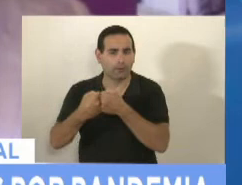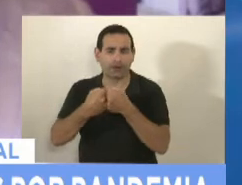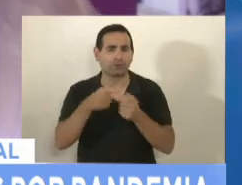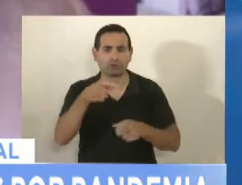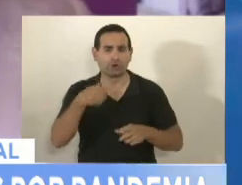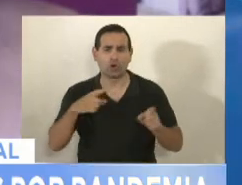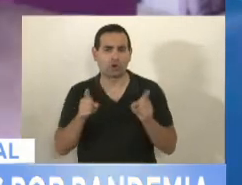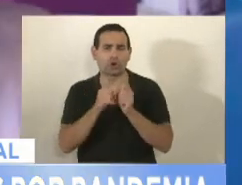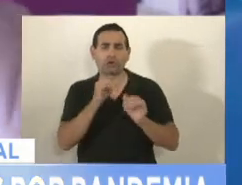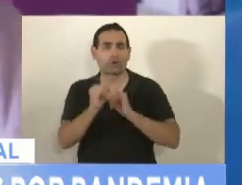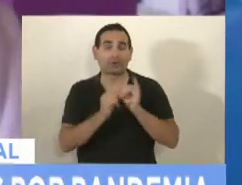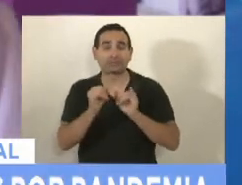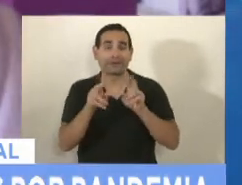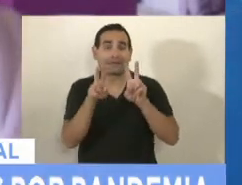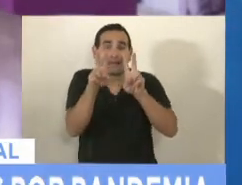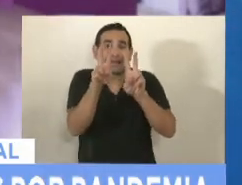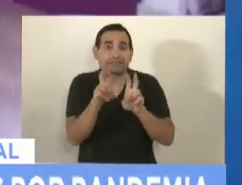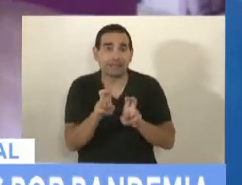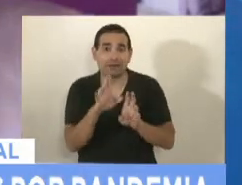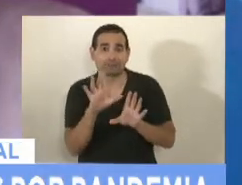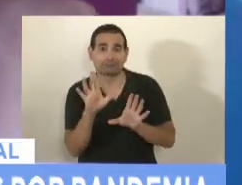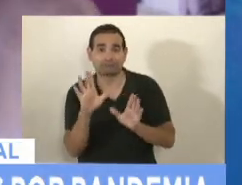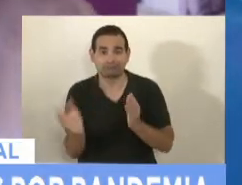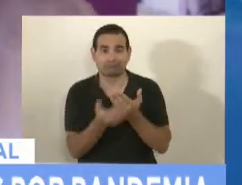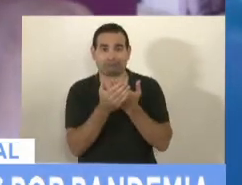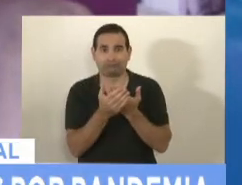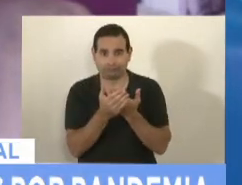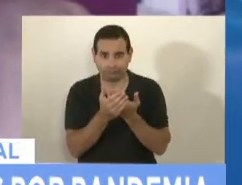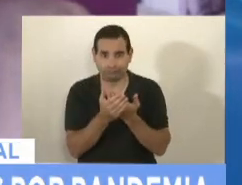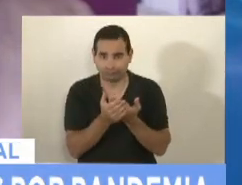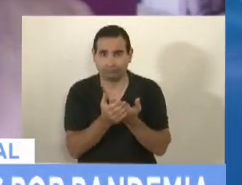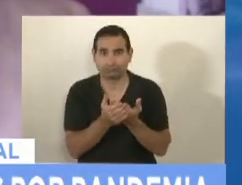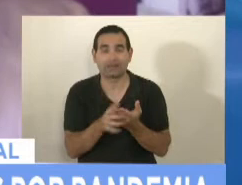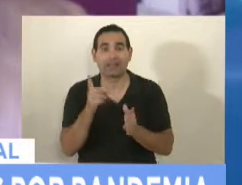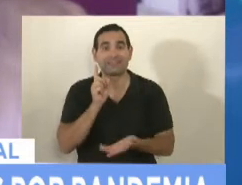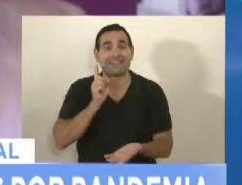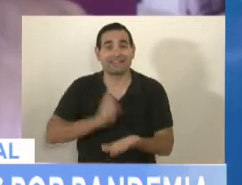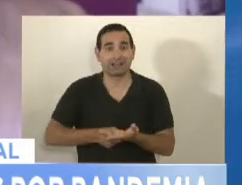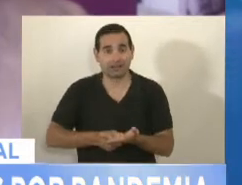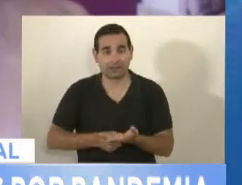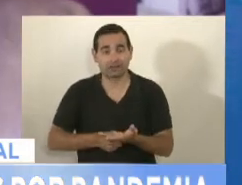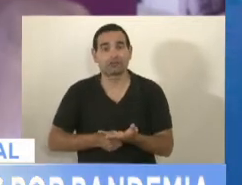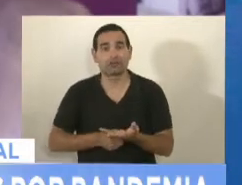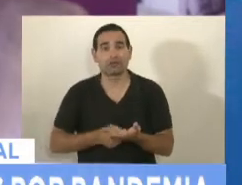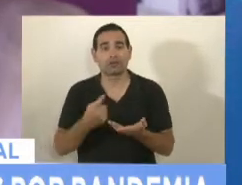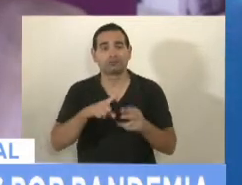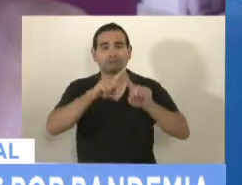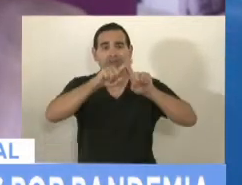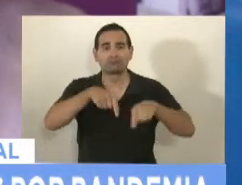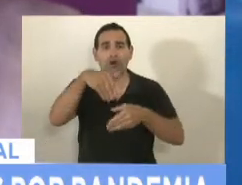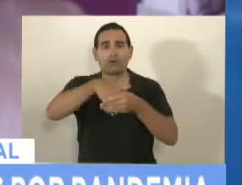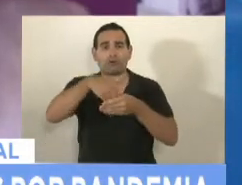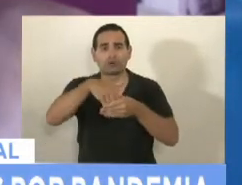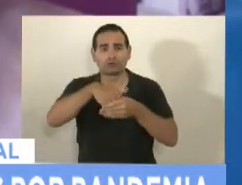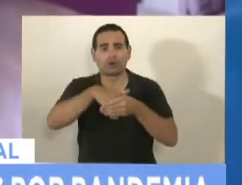brevemente a un tema que es absolutamente complementario de esto, que es el decreto por el cual se deroga el voto de los